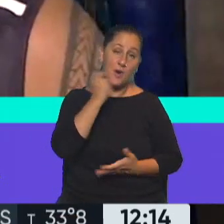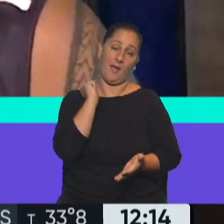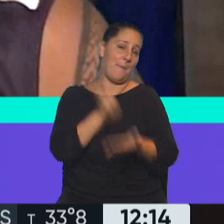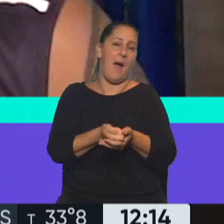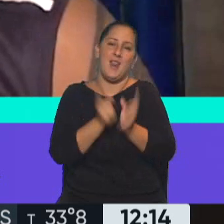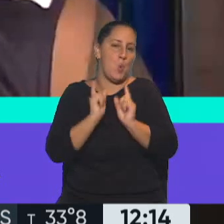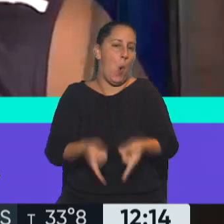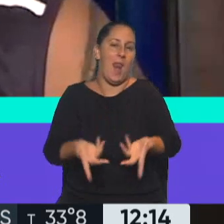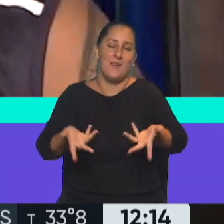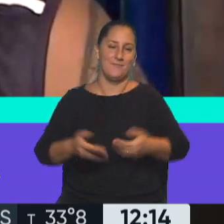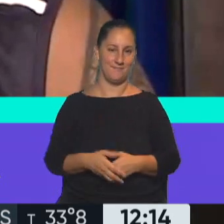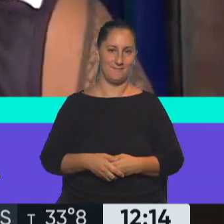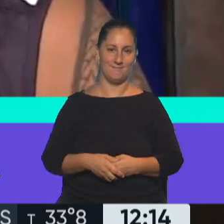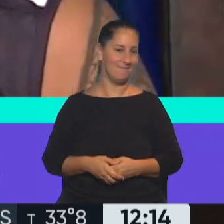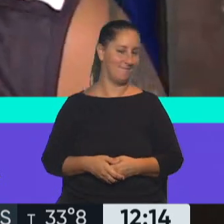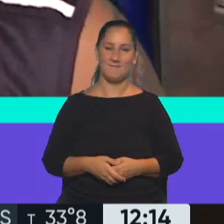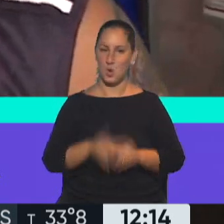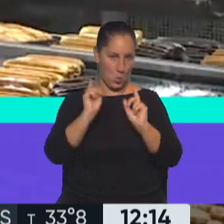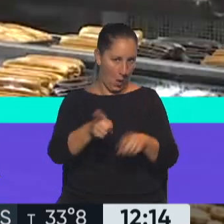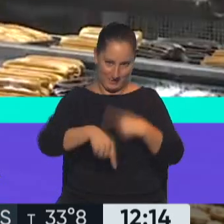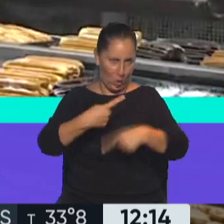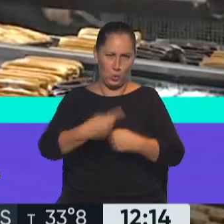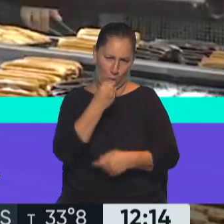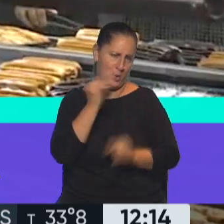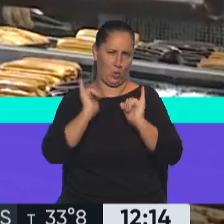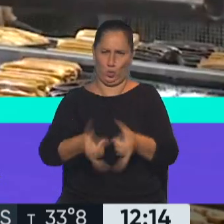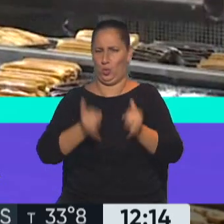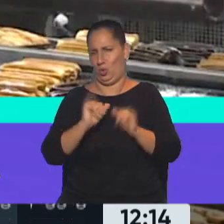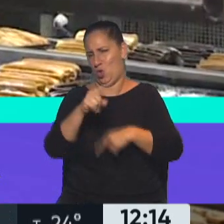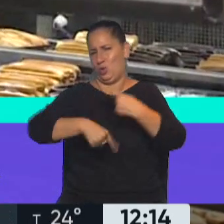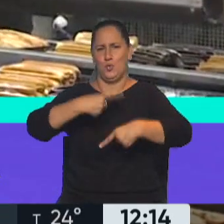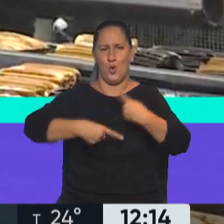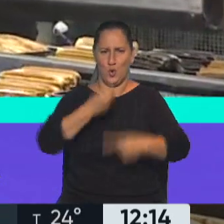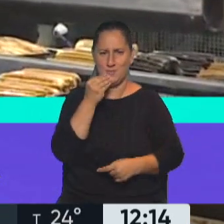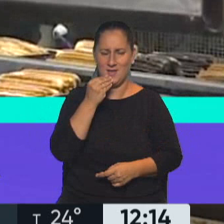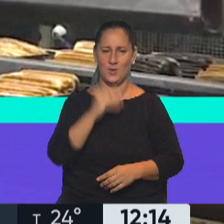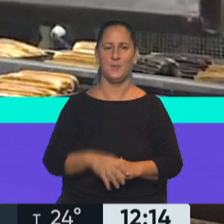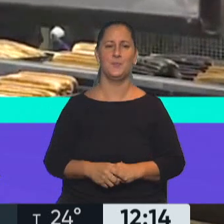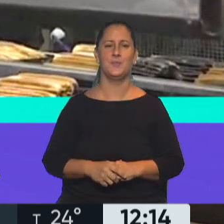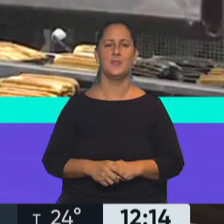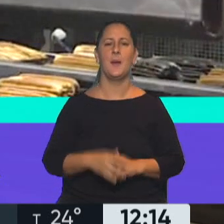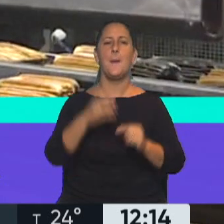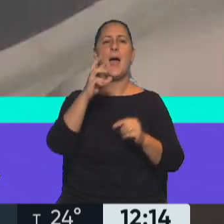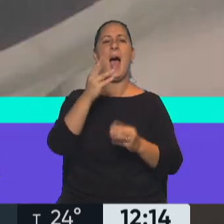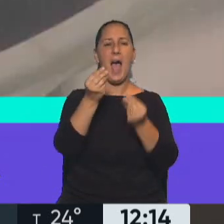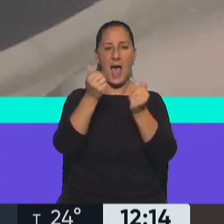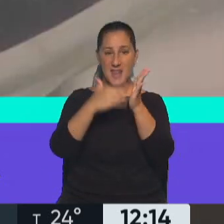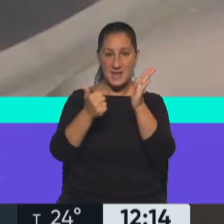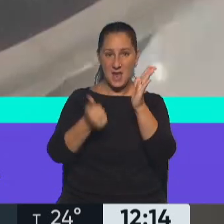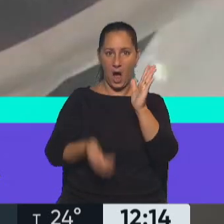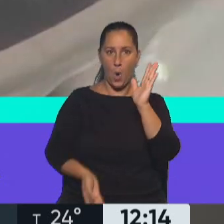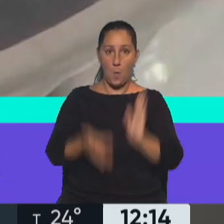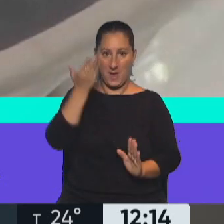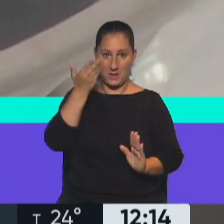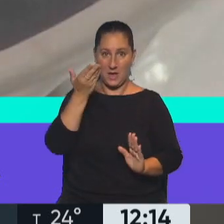igual. Es decir, de eso no te vas a perder. No, obvio que no. Bueno, estaría aumentando el precio de la harina, con lo cual